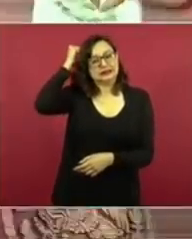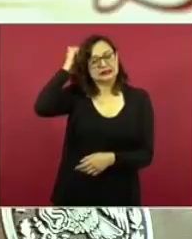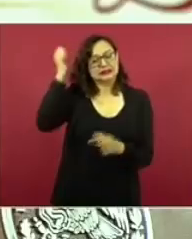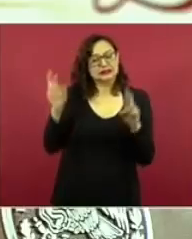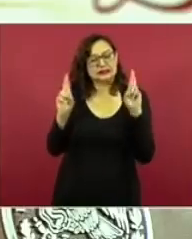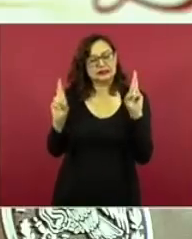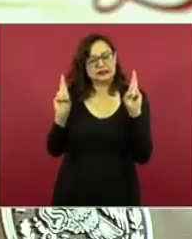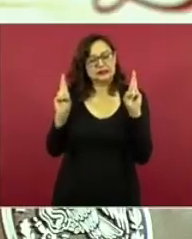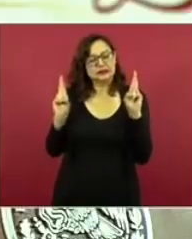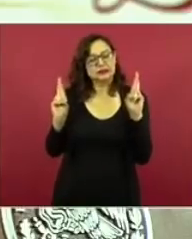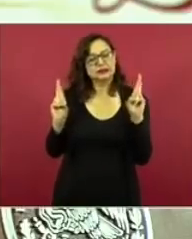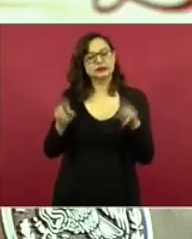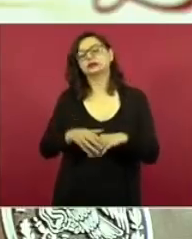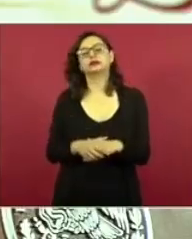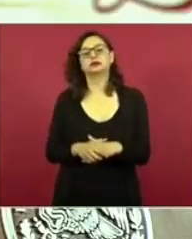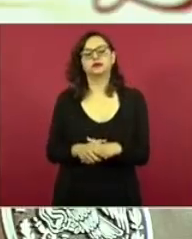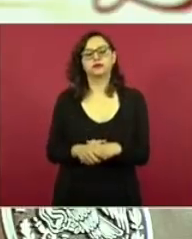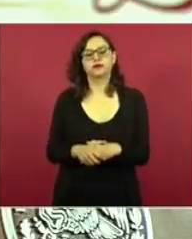Toco madera. Ahora,